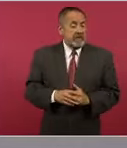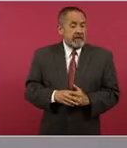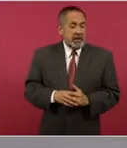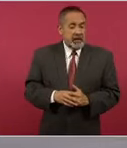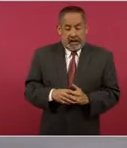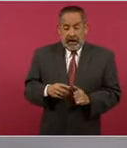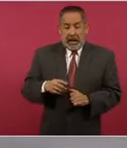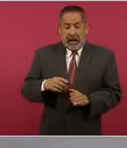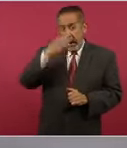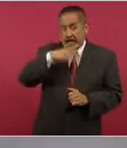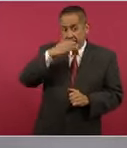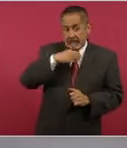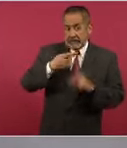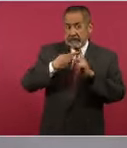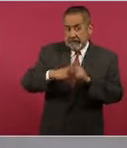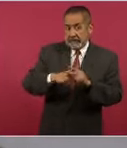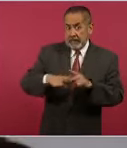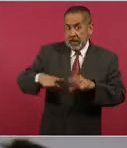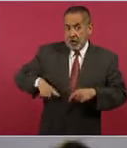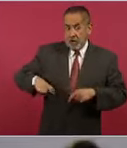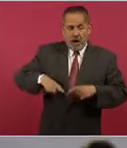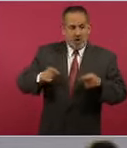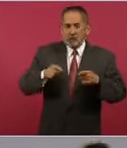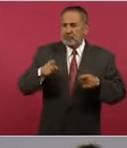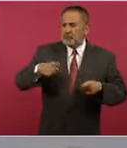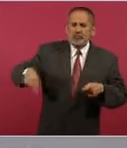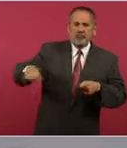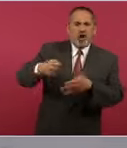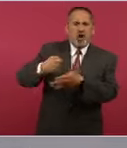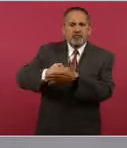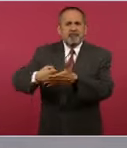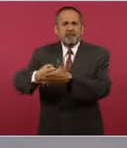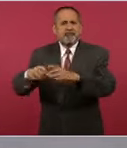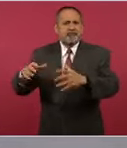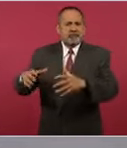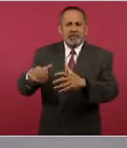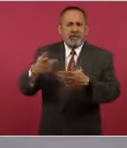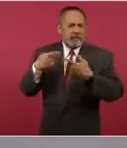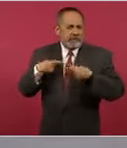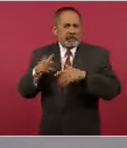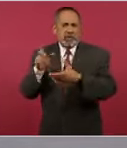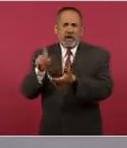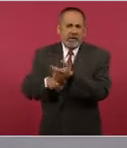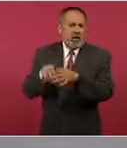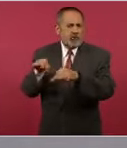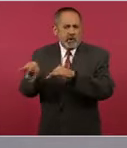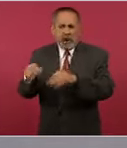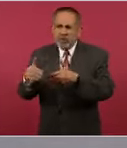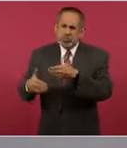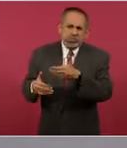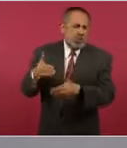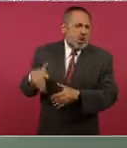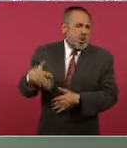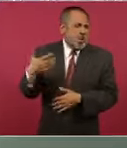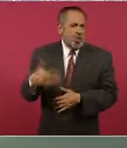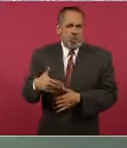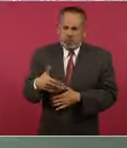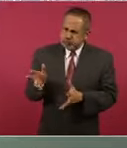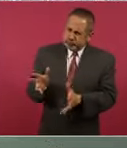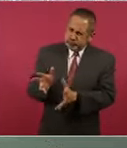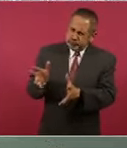su gobierno, el movimiento obrero comenzó a desplegar una intensa actividad